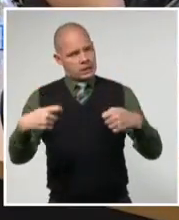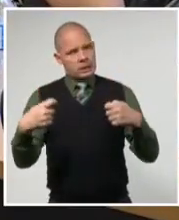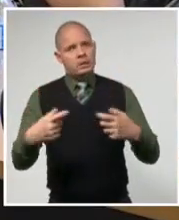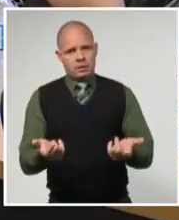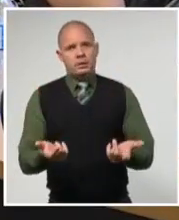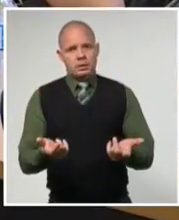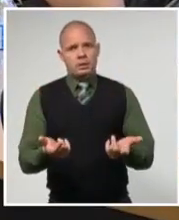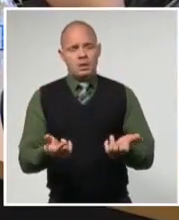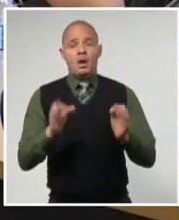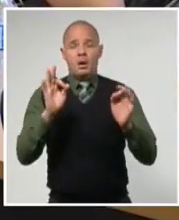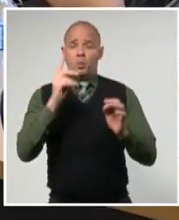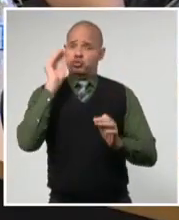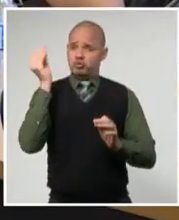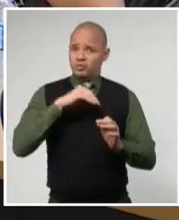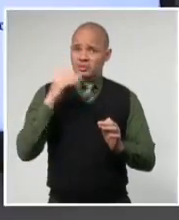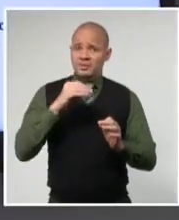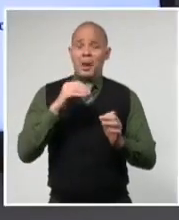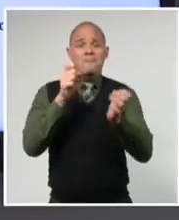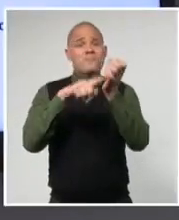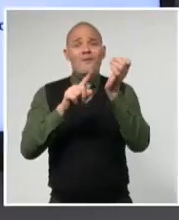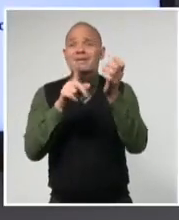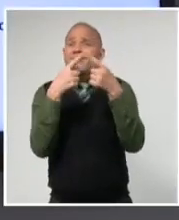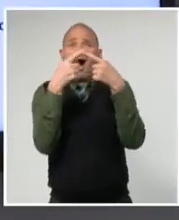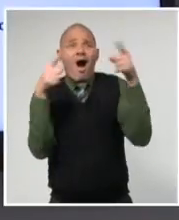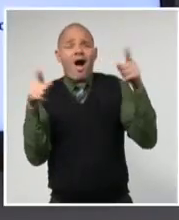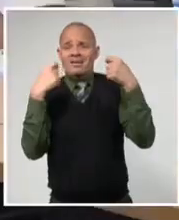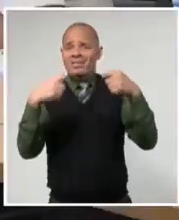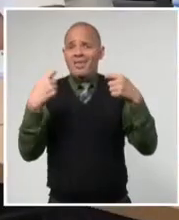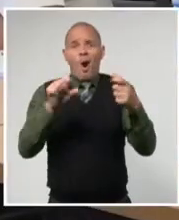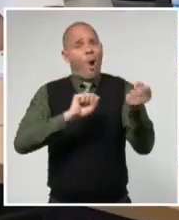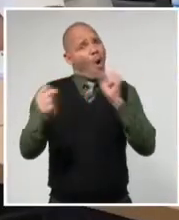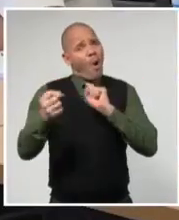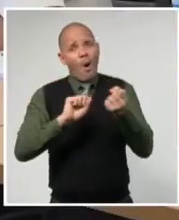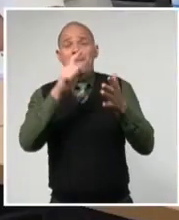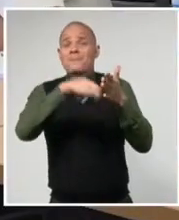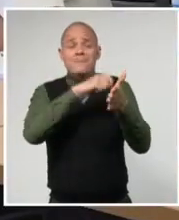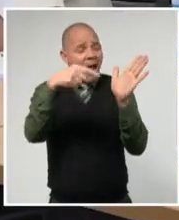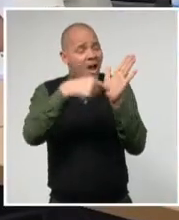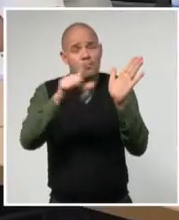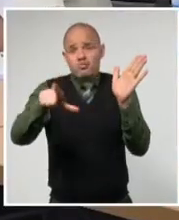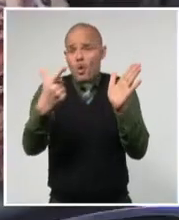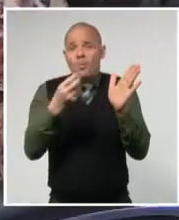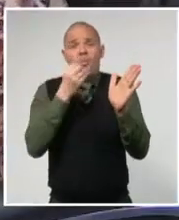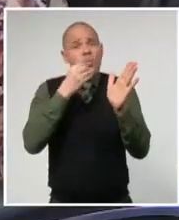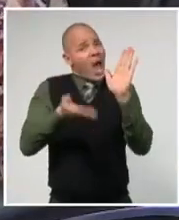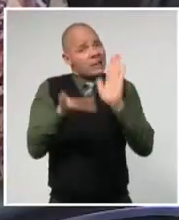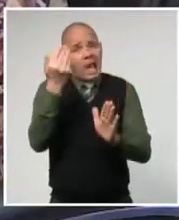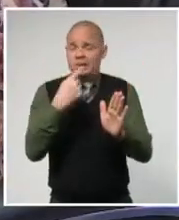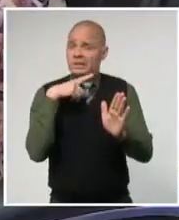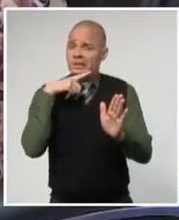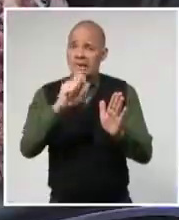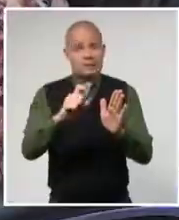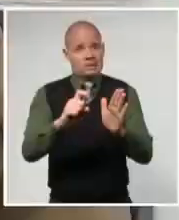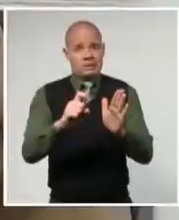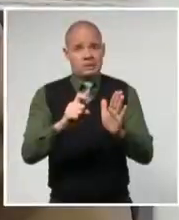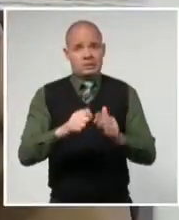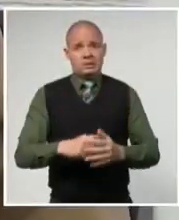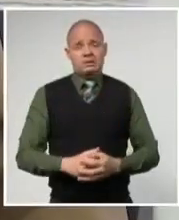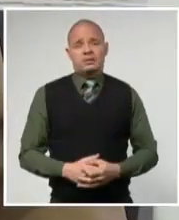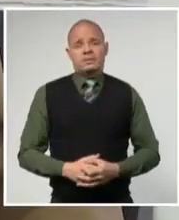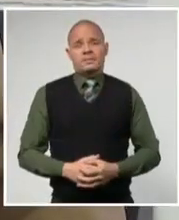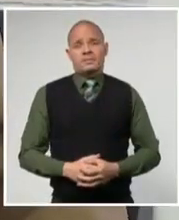lograr enmarcar a las provincias en lo planificado. No pueden existir, dijo, sobreconsumos.